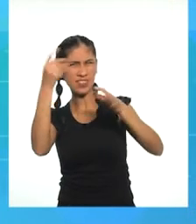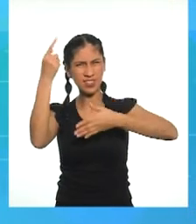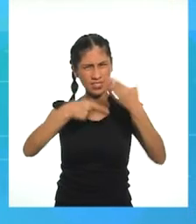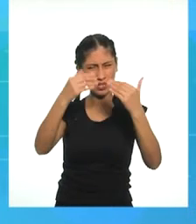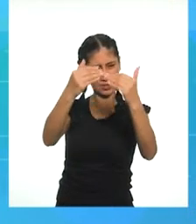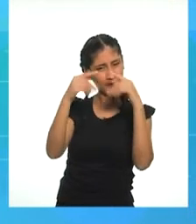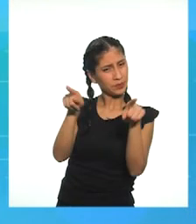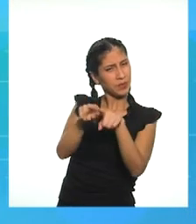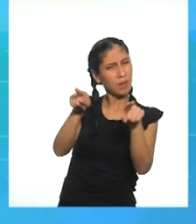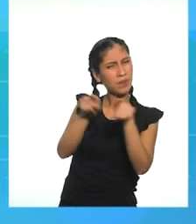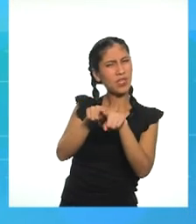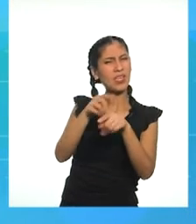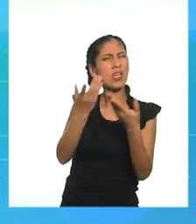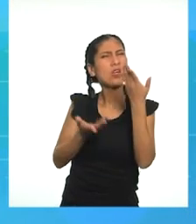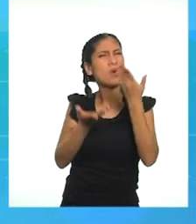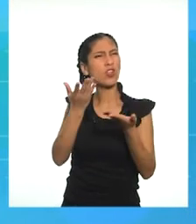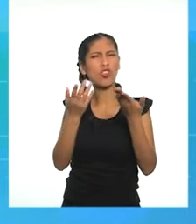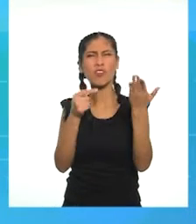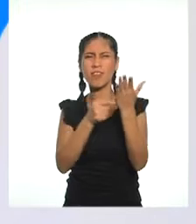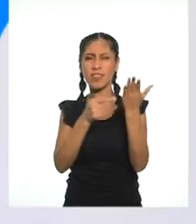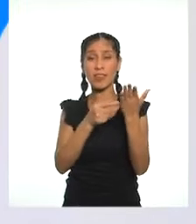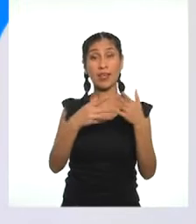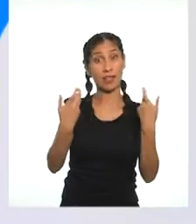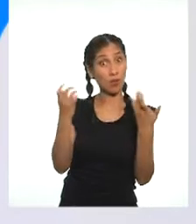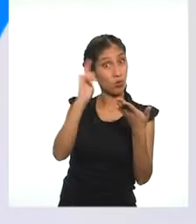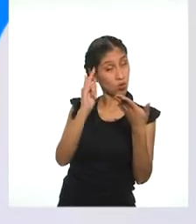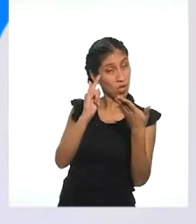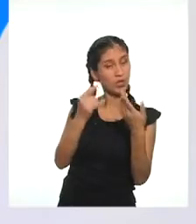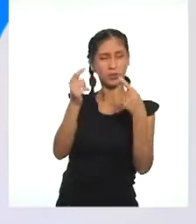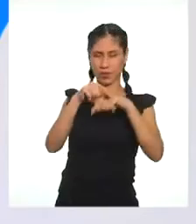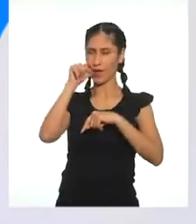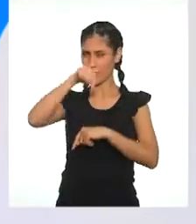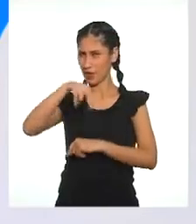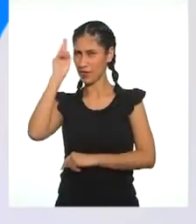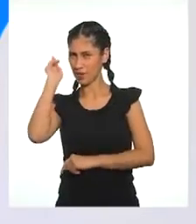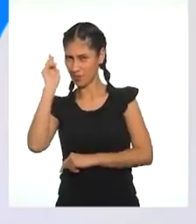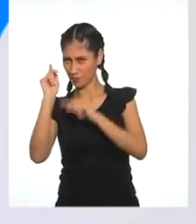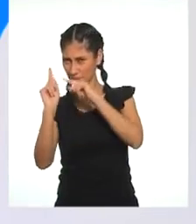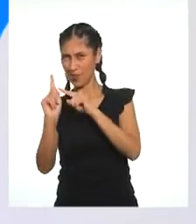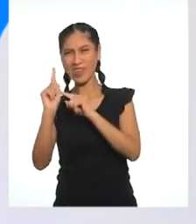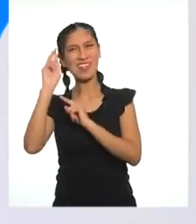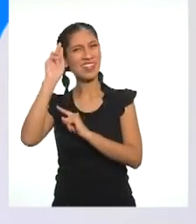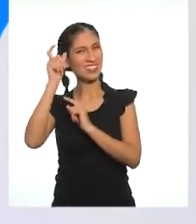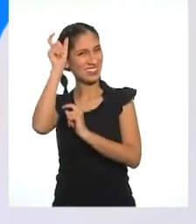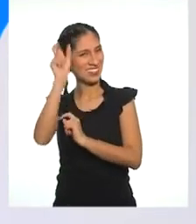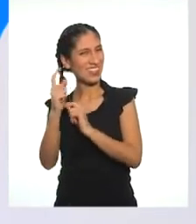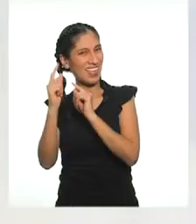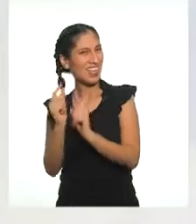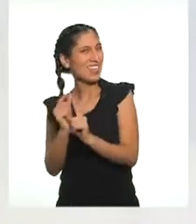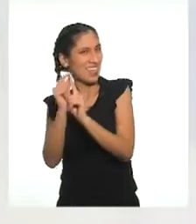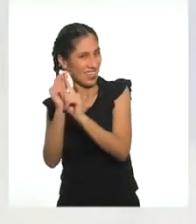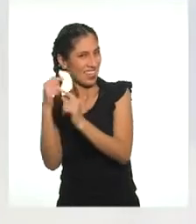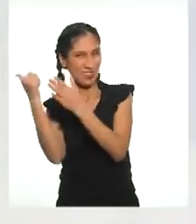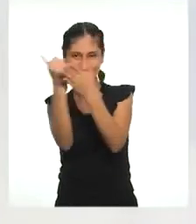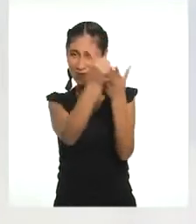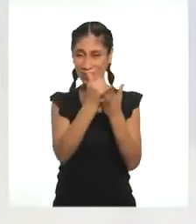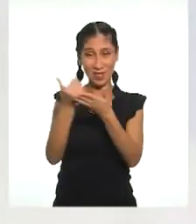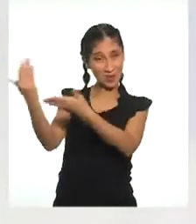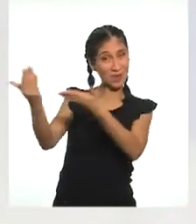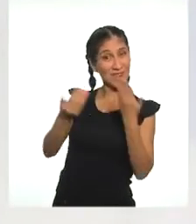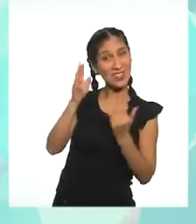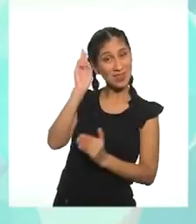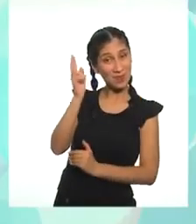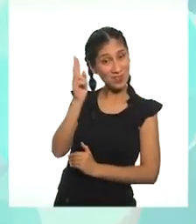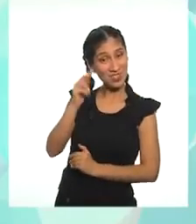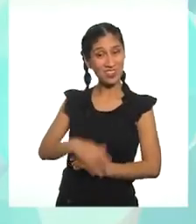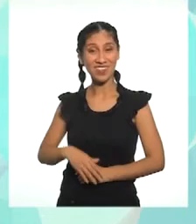escribir algo que quisiéramos que ocurra? Tengo a la persona ideal para que nos ayude en este proceso. ¡Bienvenida,